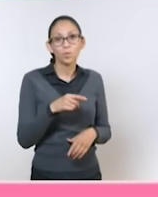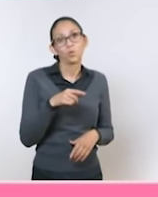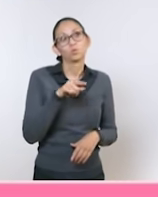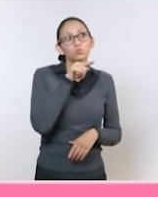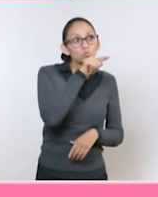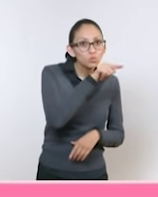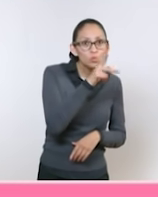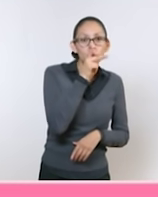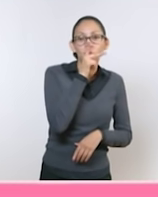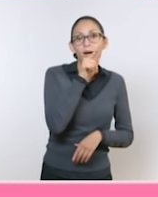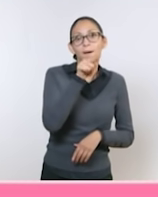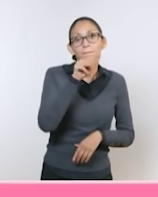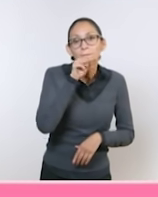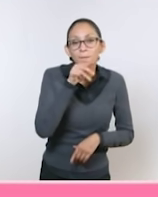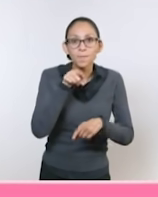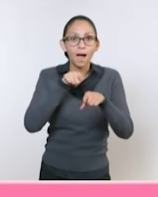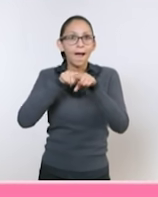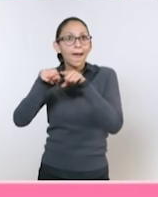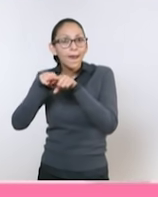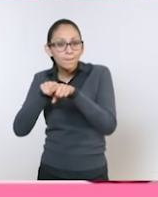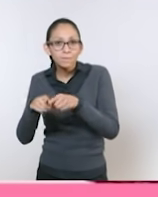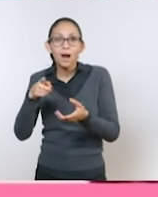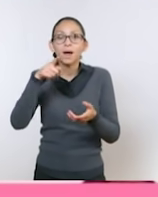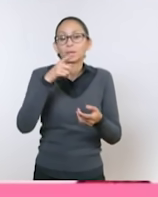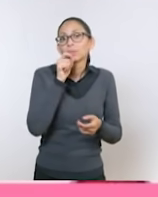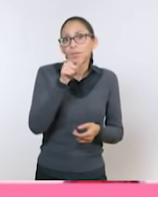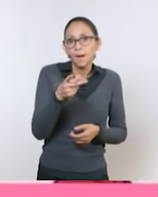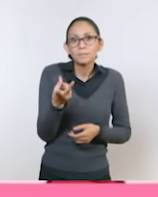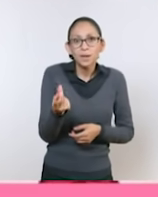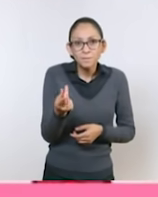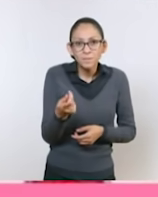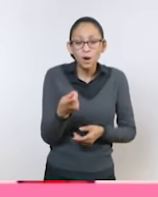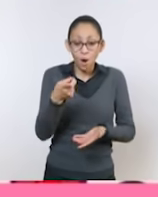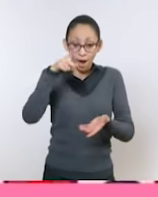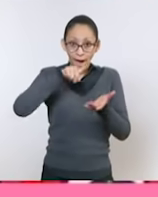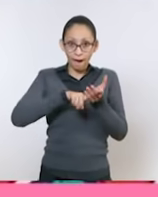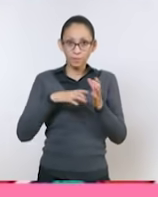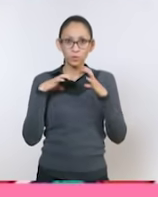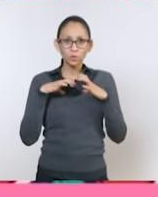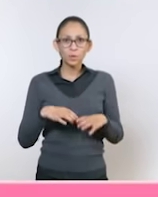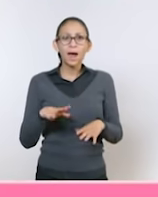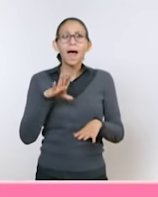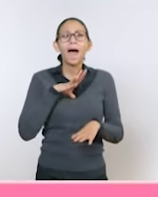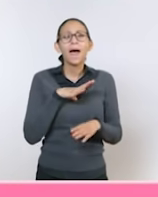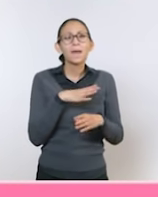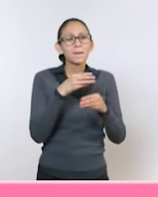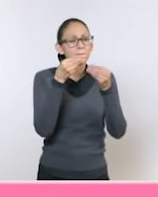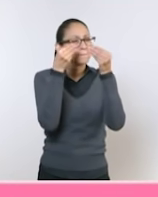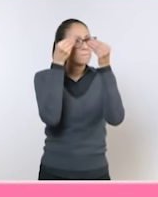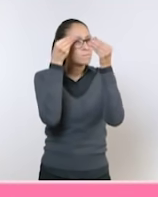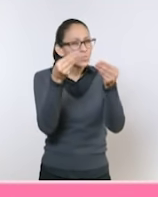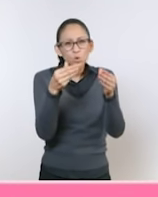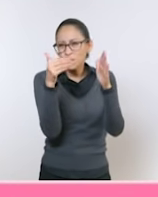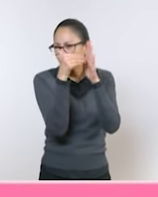el de tus papás, el de tus hermanos y hasta el de tu perro, están compuestos